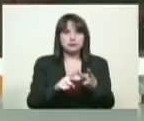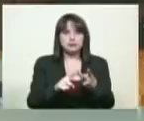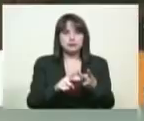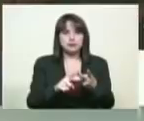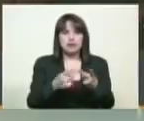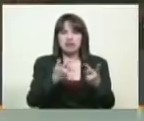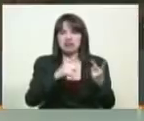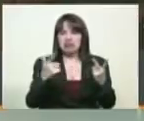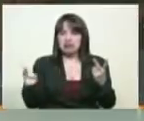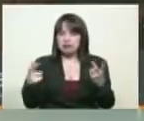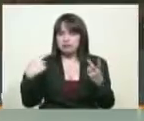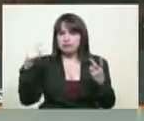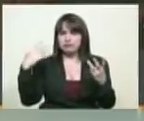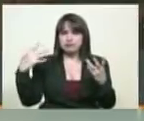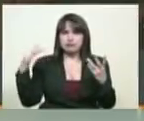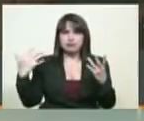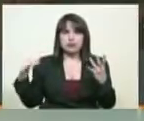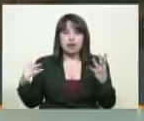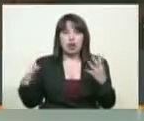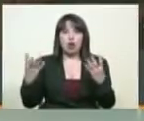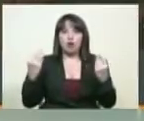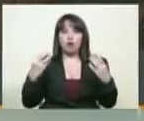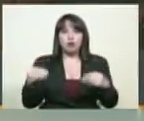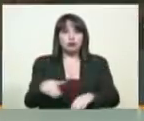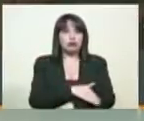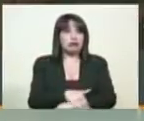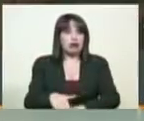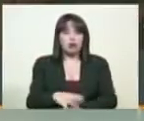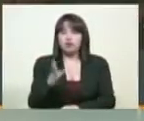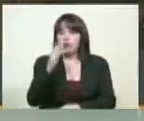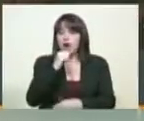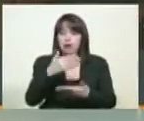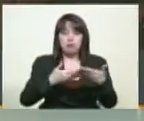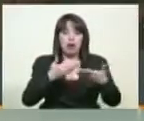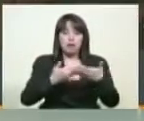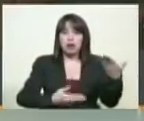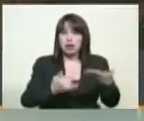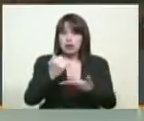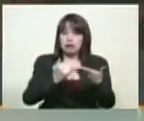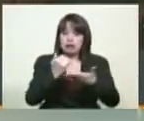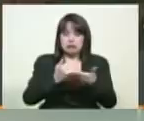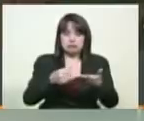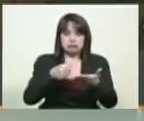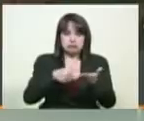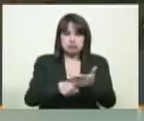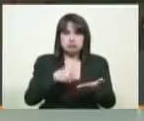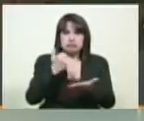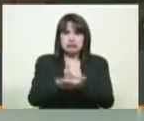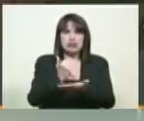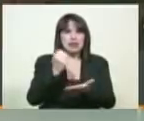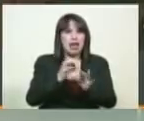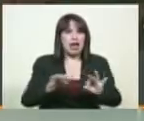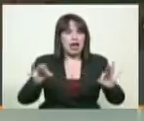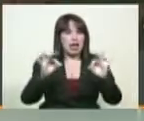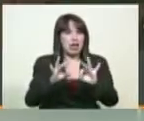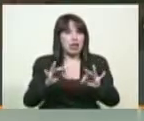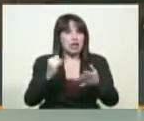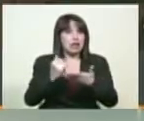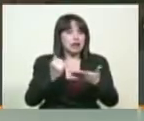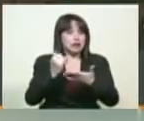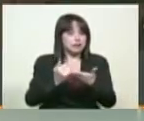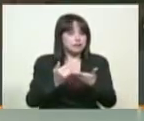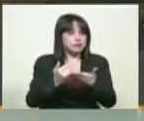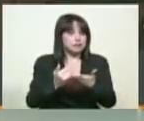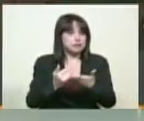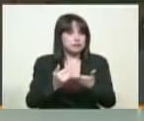varios miles de vehículos en las calles que no tienen sus papeles registrados el que no se registre en el censo nacional de